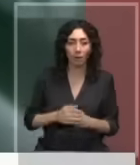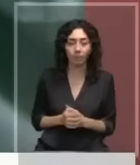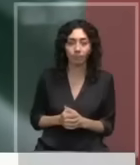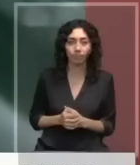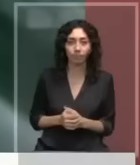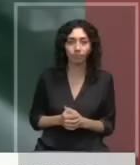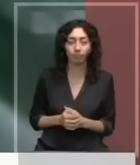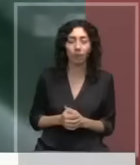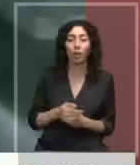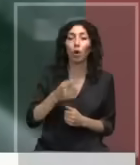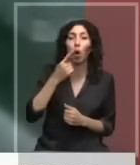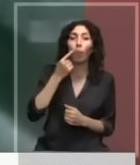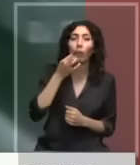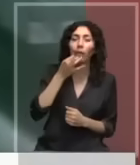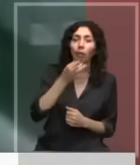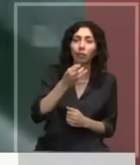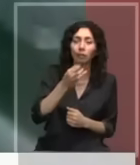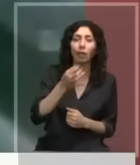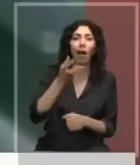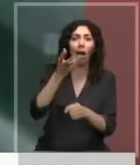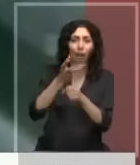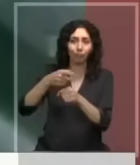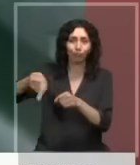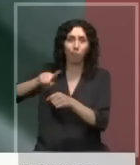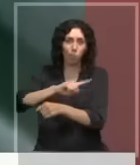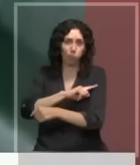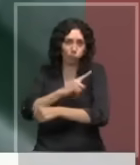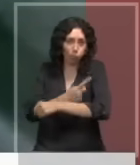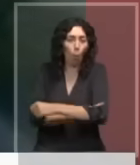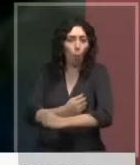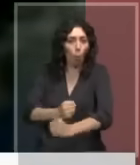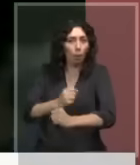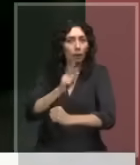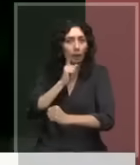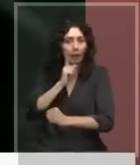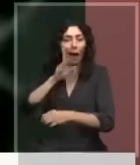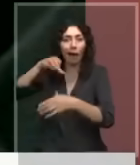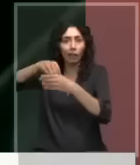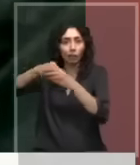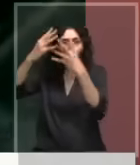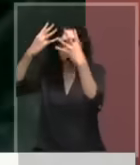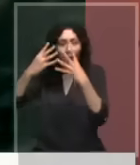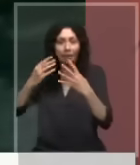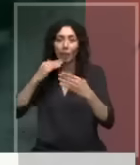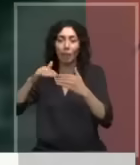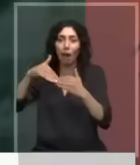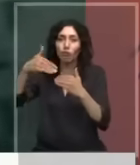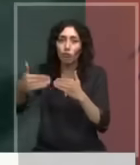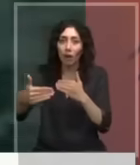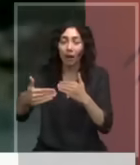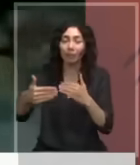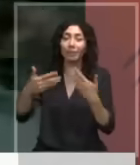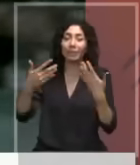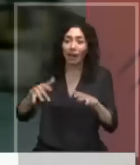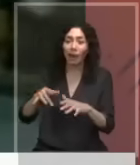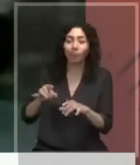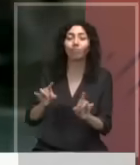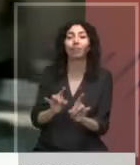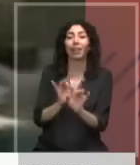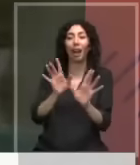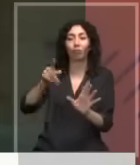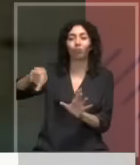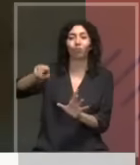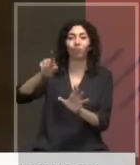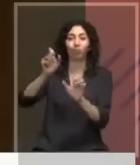que el crimen organizado tiene dentro y fuera de las cárceles brasileñas, pero desde el fin de semana quedó claro que sus alcances son imprevisibles y